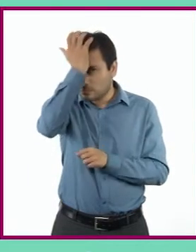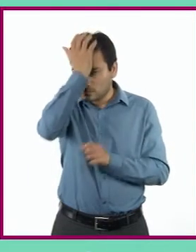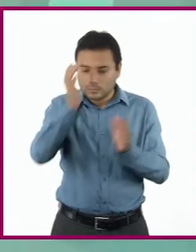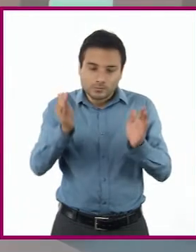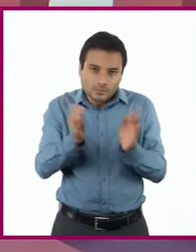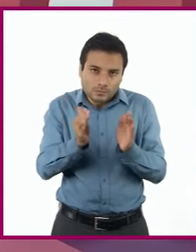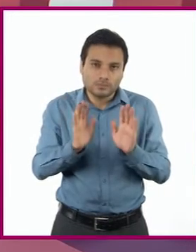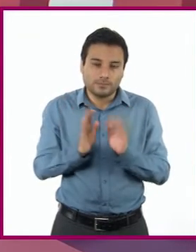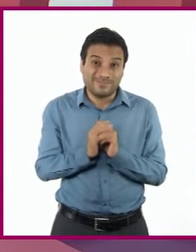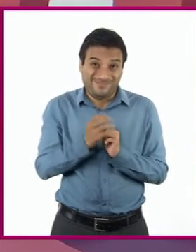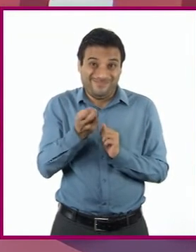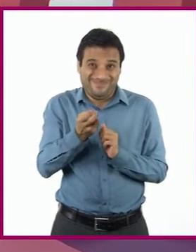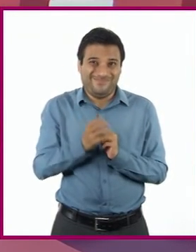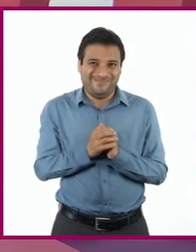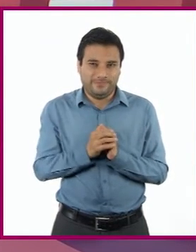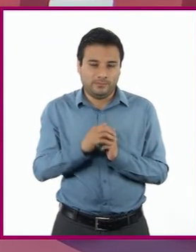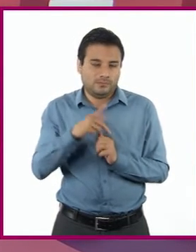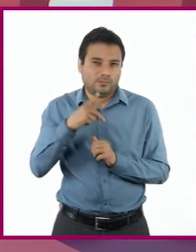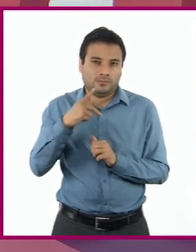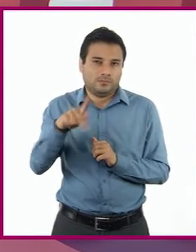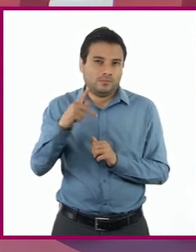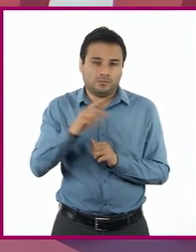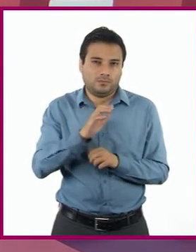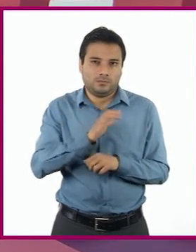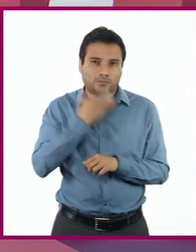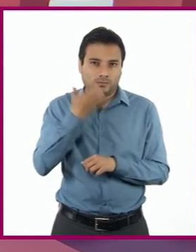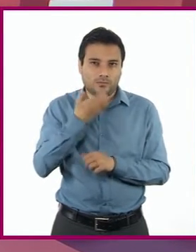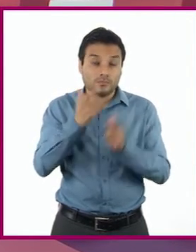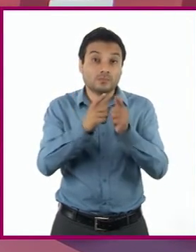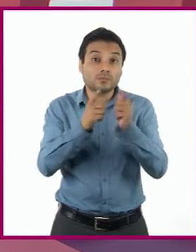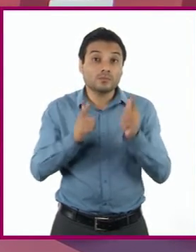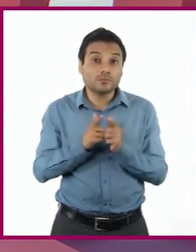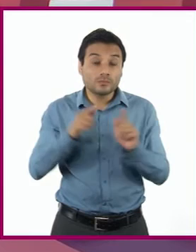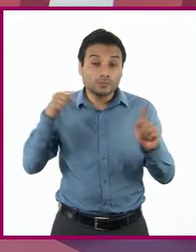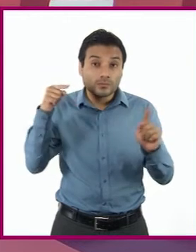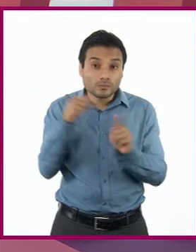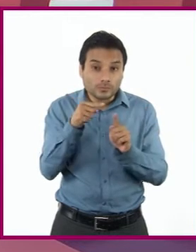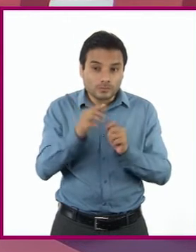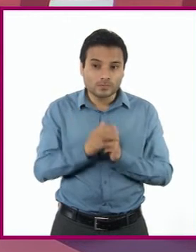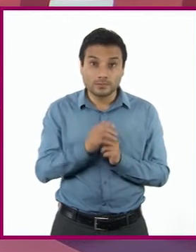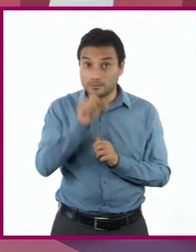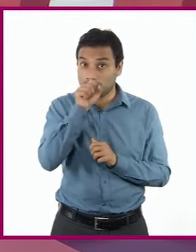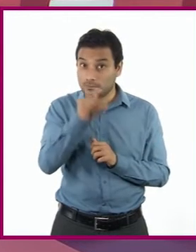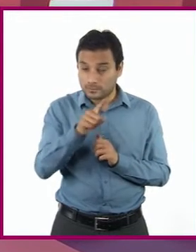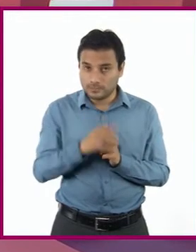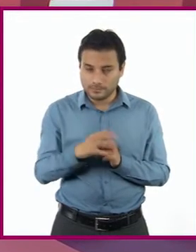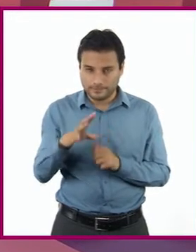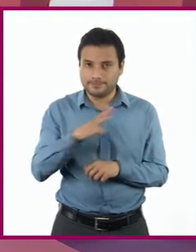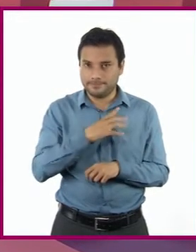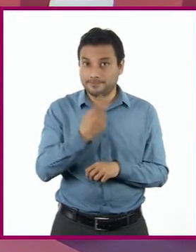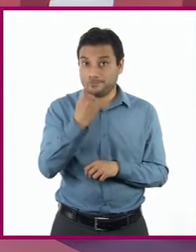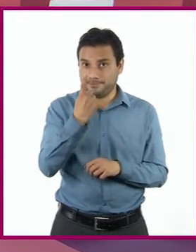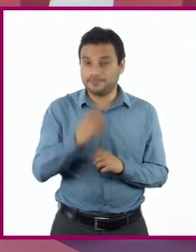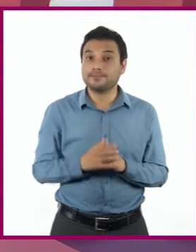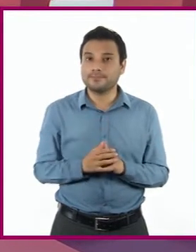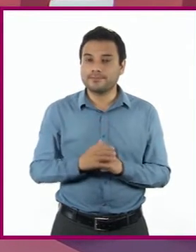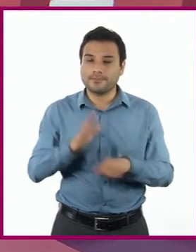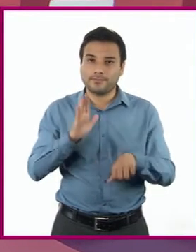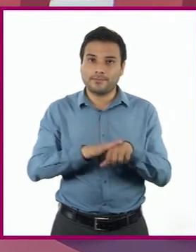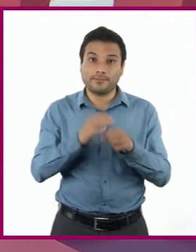Estos pertenecen a los marcadores de concreción. Y también pudimos identificar uno de